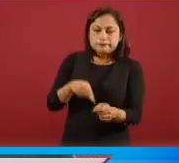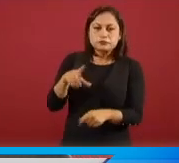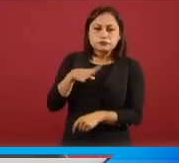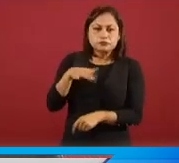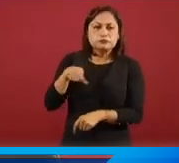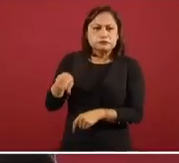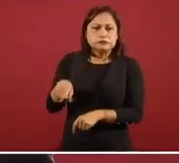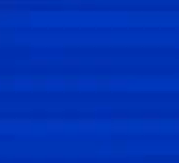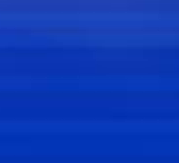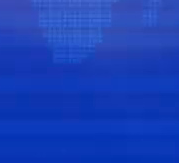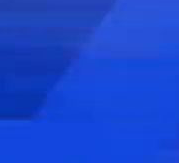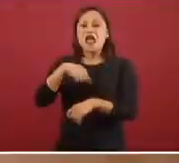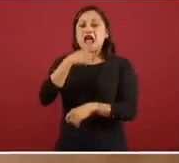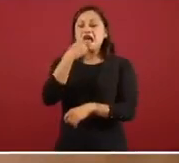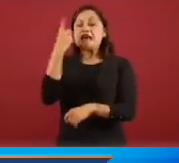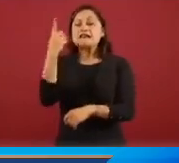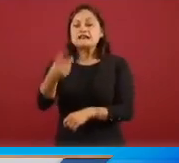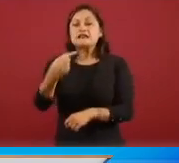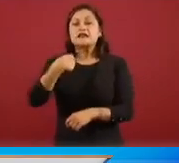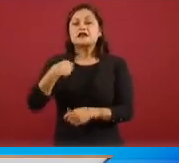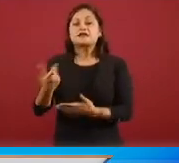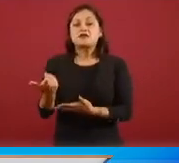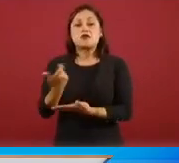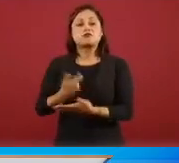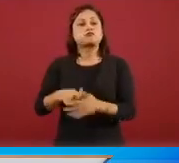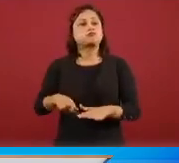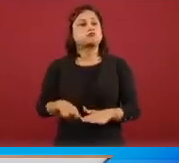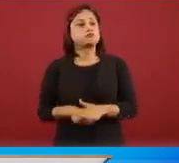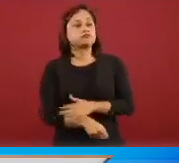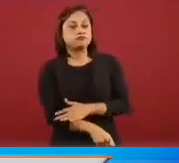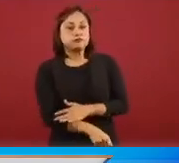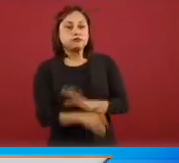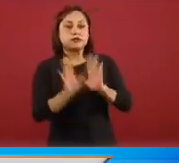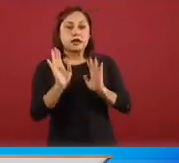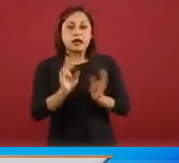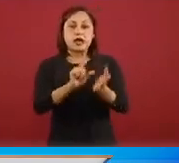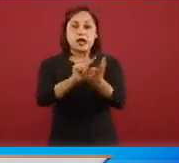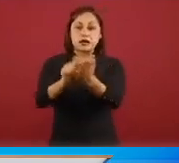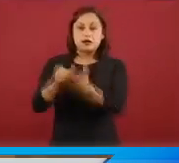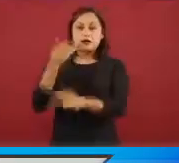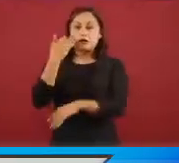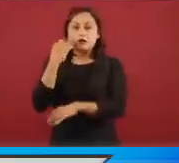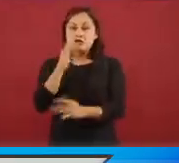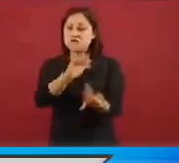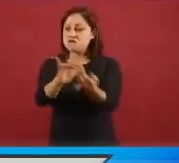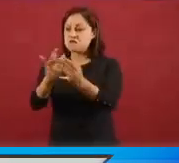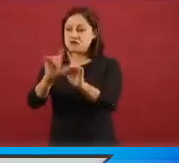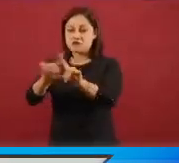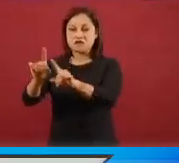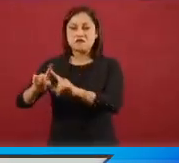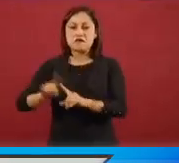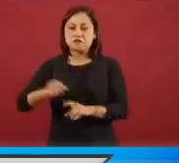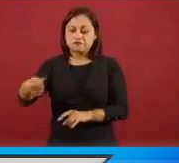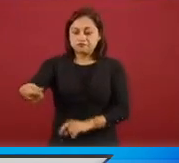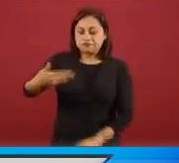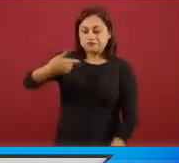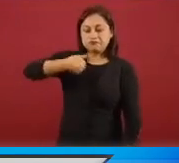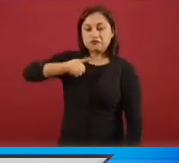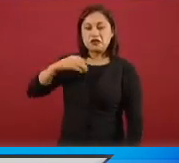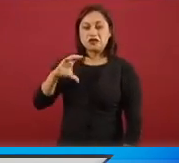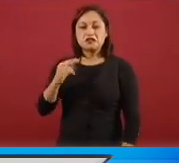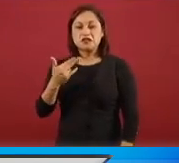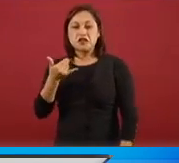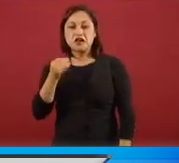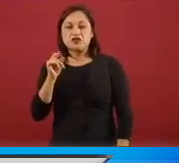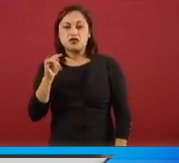de la población el chayotero irving pineda pues me están diciendo chayotero que yo estoy cobrando